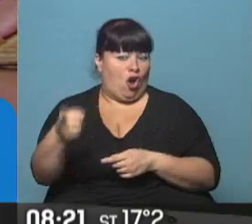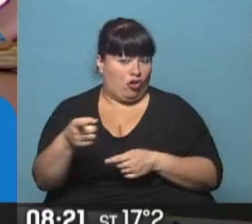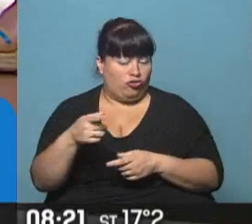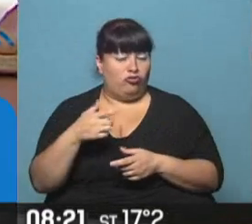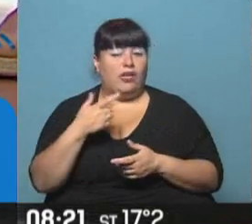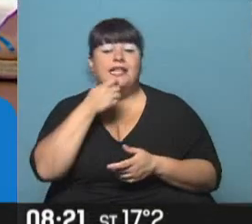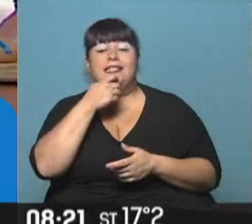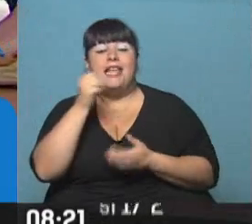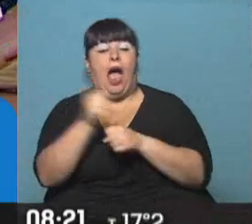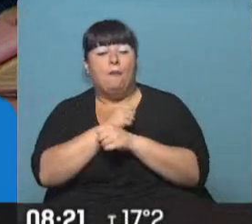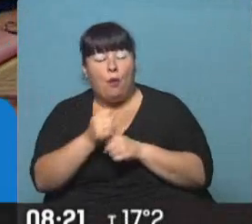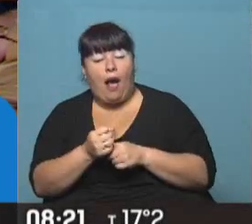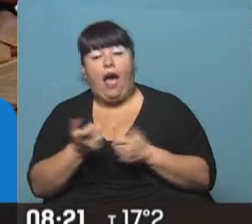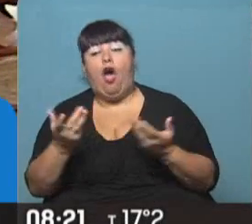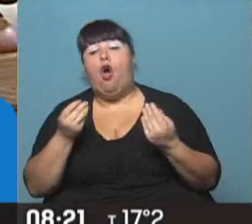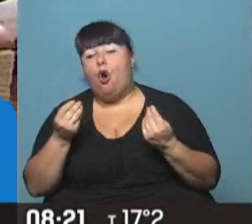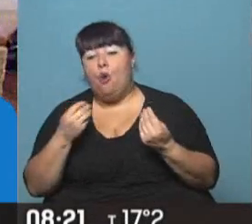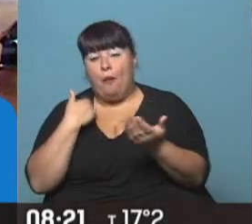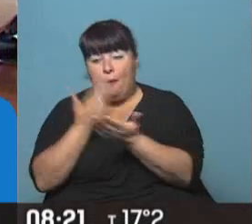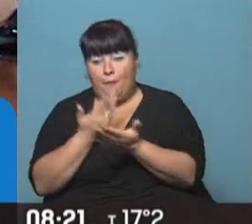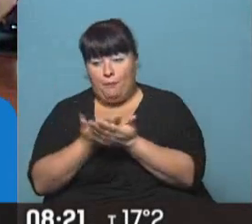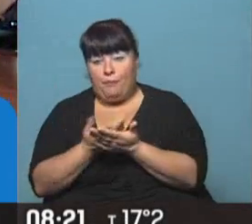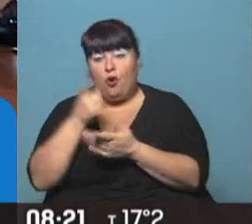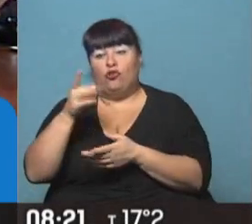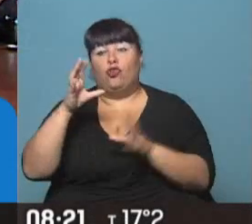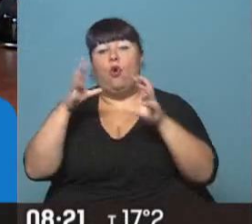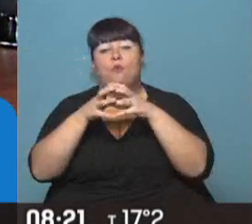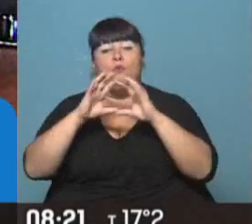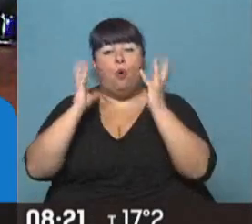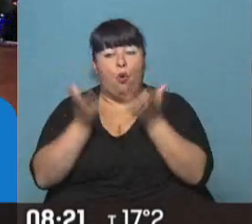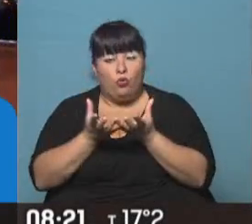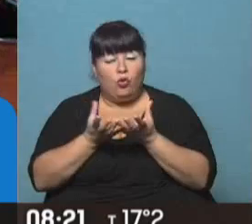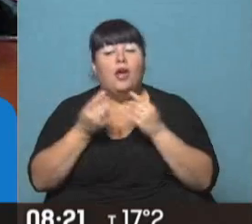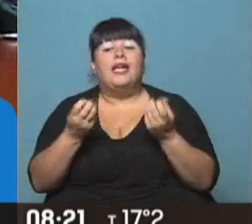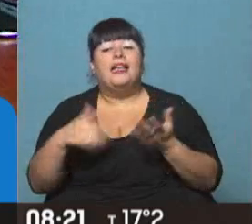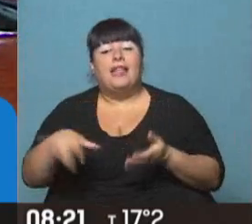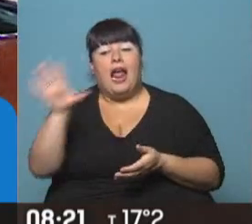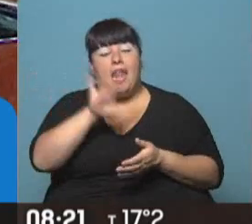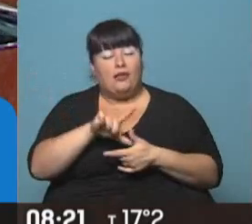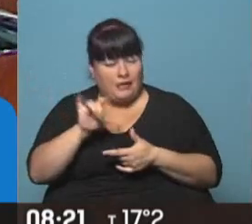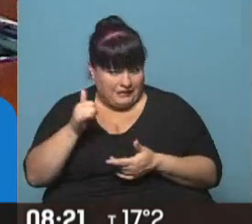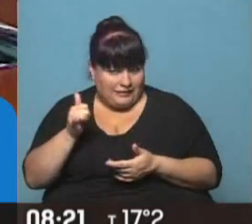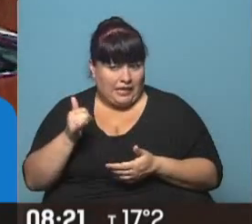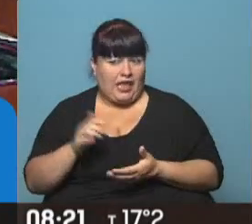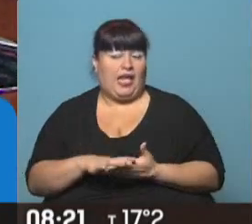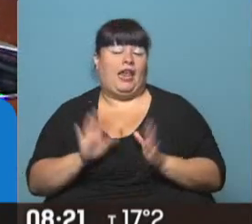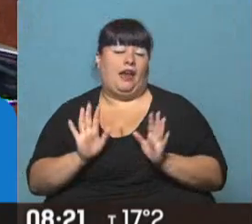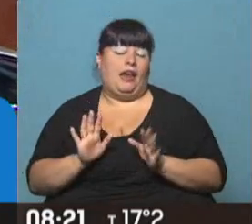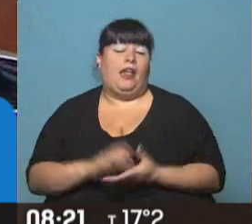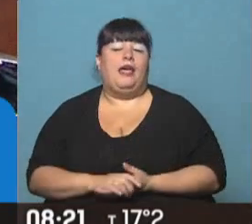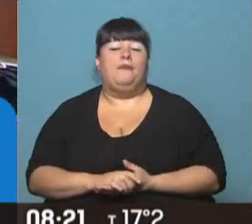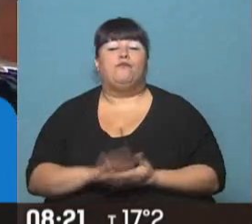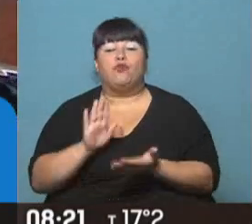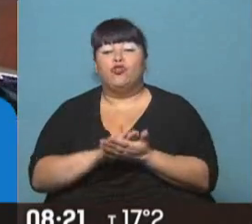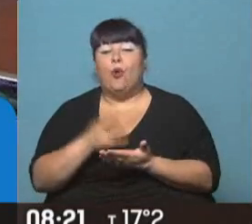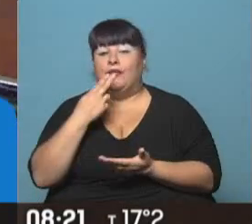esto en caso de que se sancione o presentaciones ante organismos internacionales y cómo estamos en la región? Sí, por supuesto. Digamos, en términos